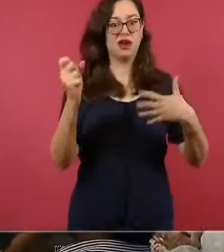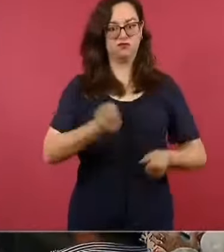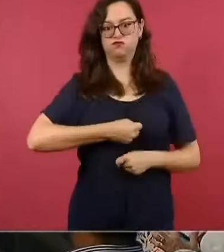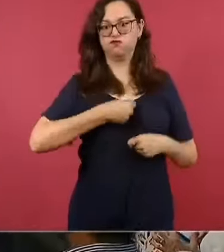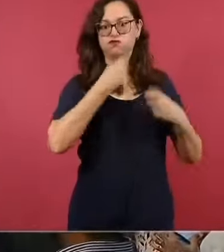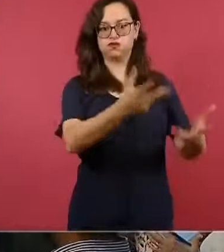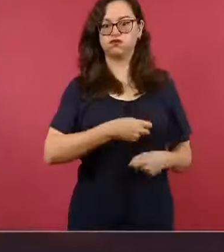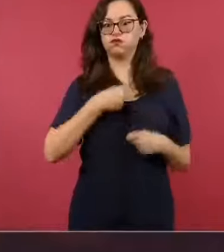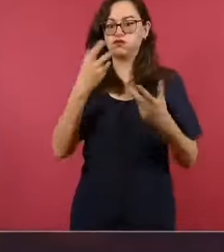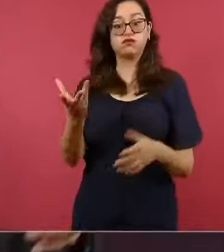enojados el cobre